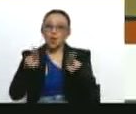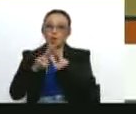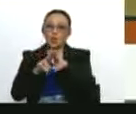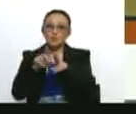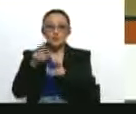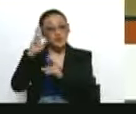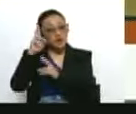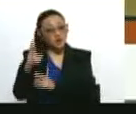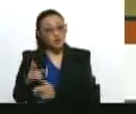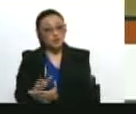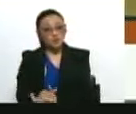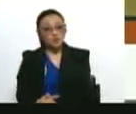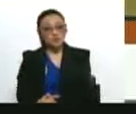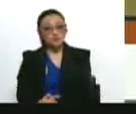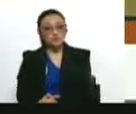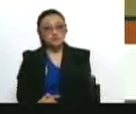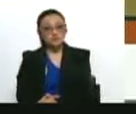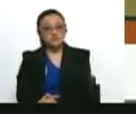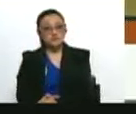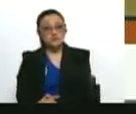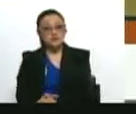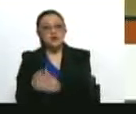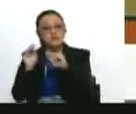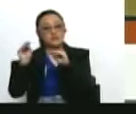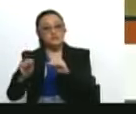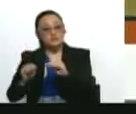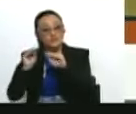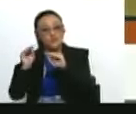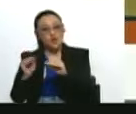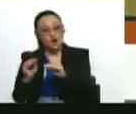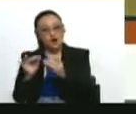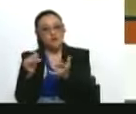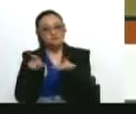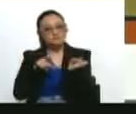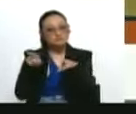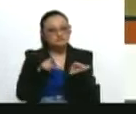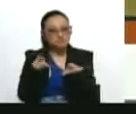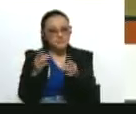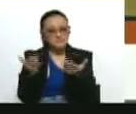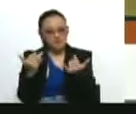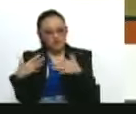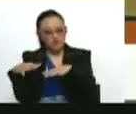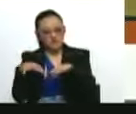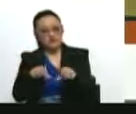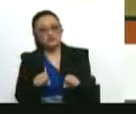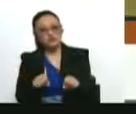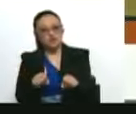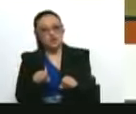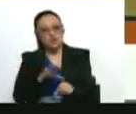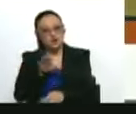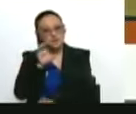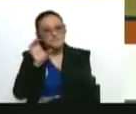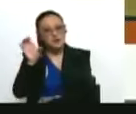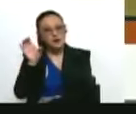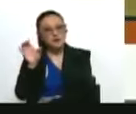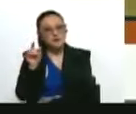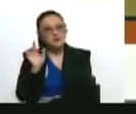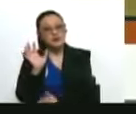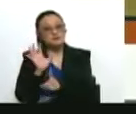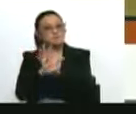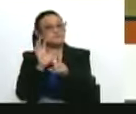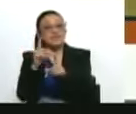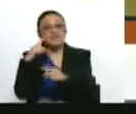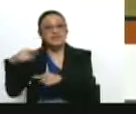reconoce aquí que lo invocaron, que hicieron las diligencias, que pidieron invasiones para este país. Es la amenaza